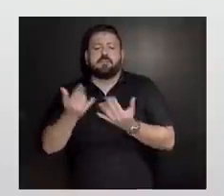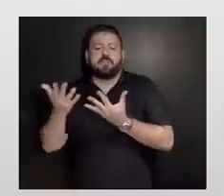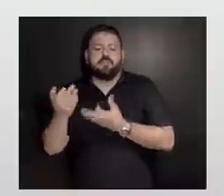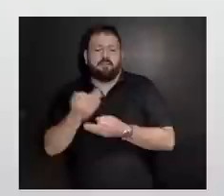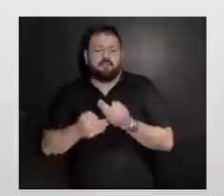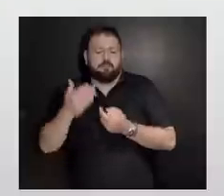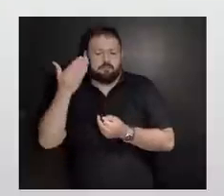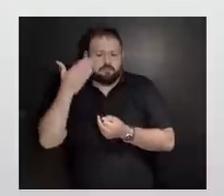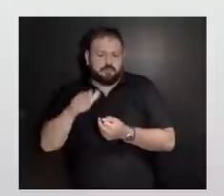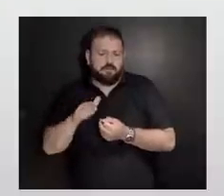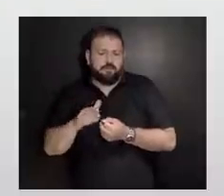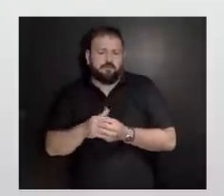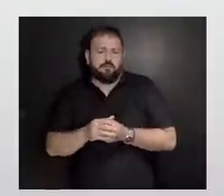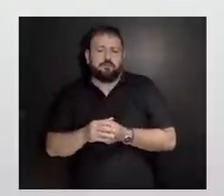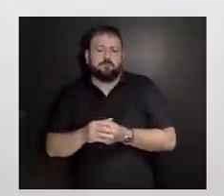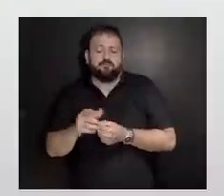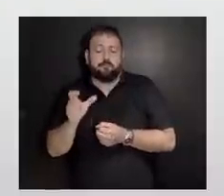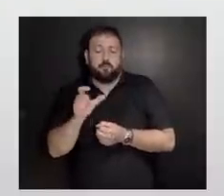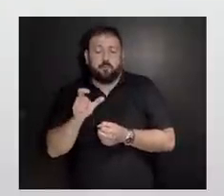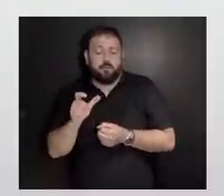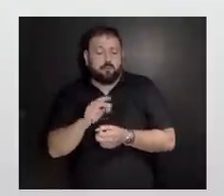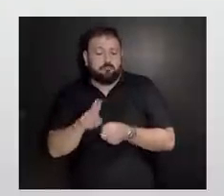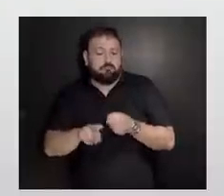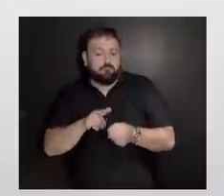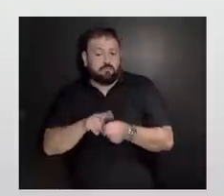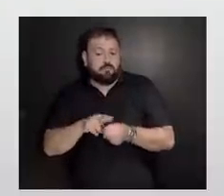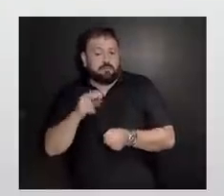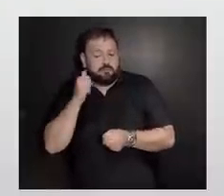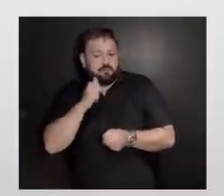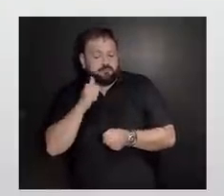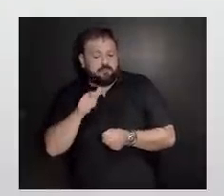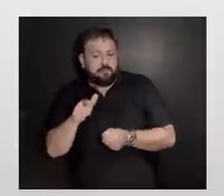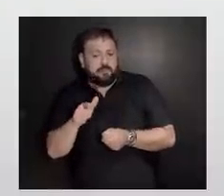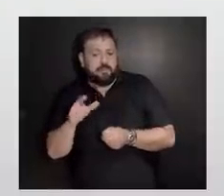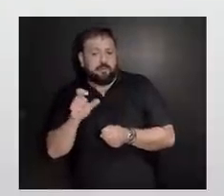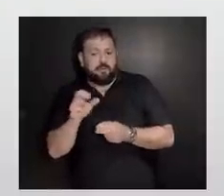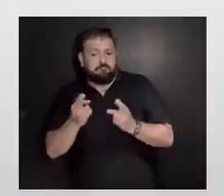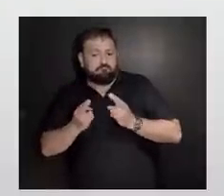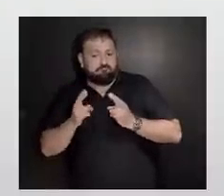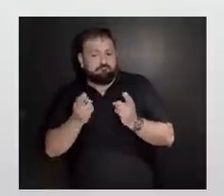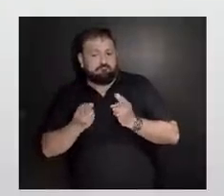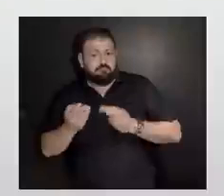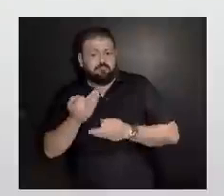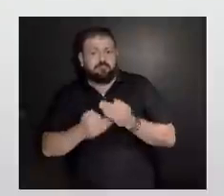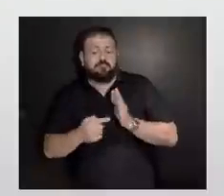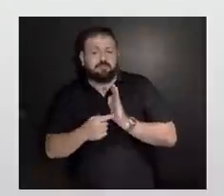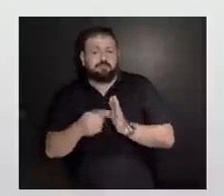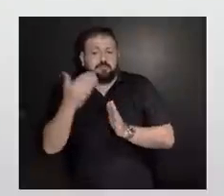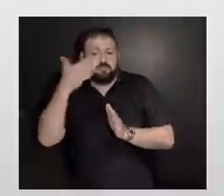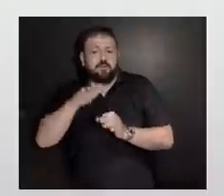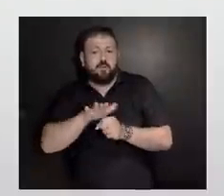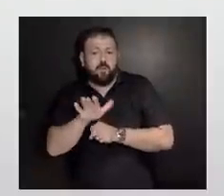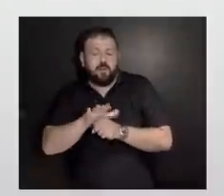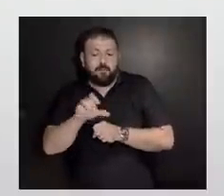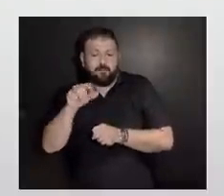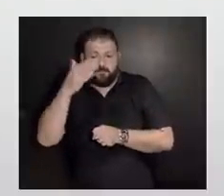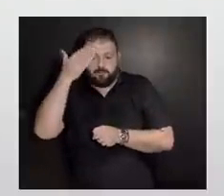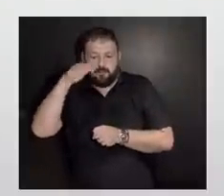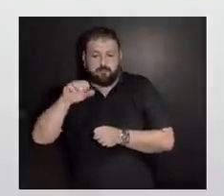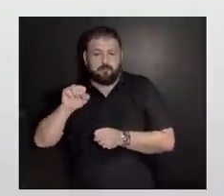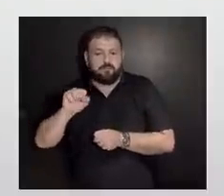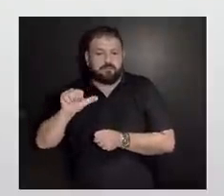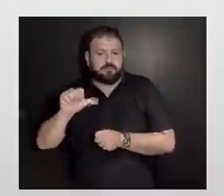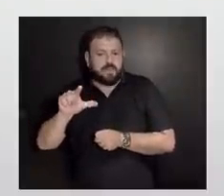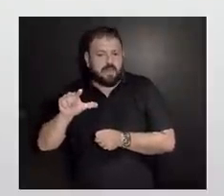como un ion, normalmente lo vamos a ubicar, ¿no? Porque está presente, por ejemplo, en la sal, pero a nivel interno en